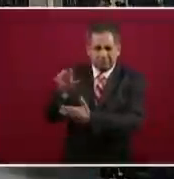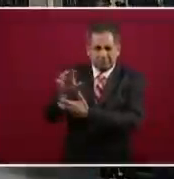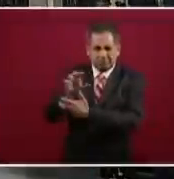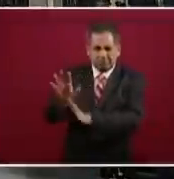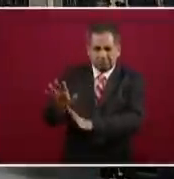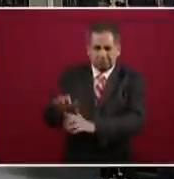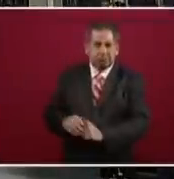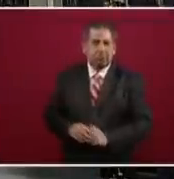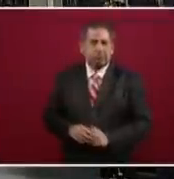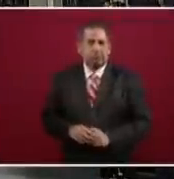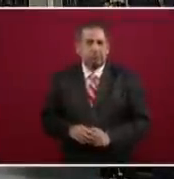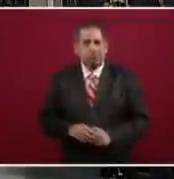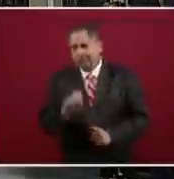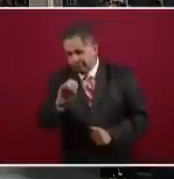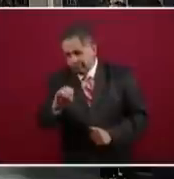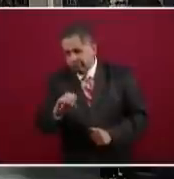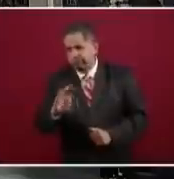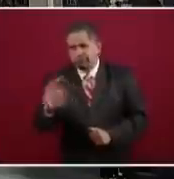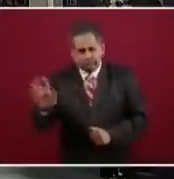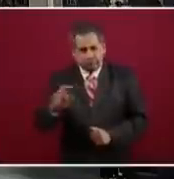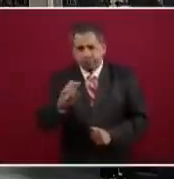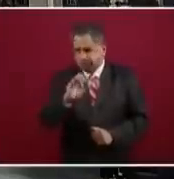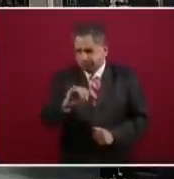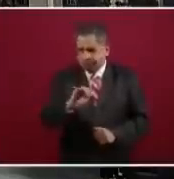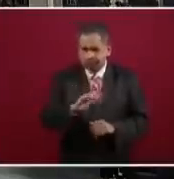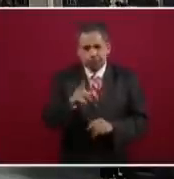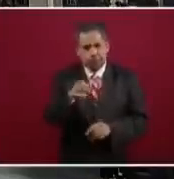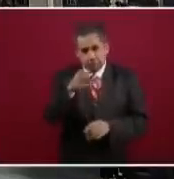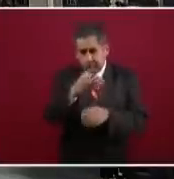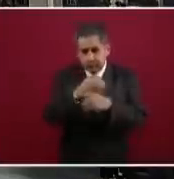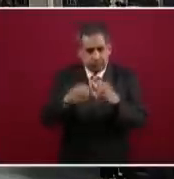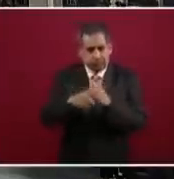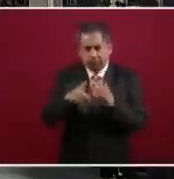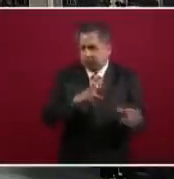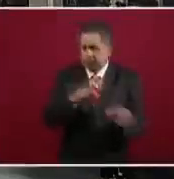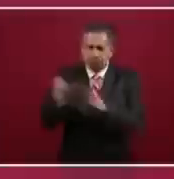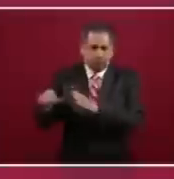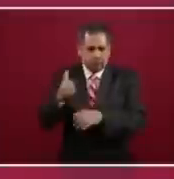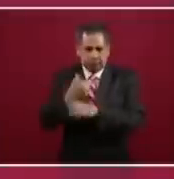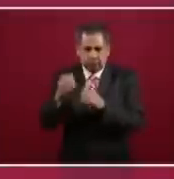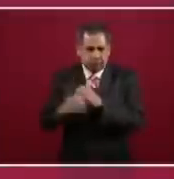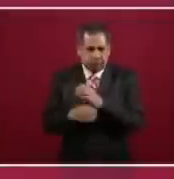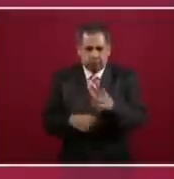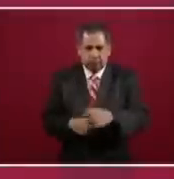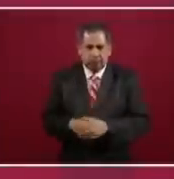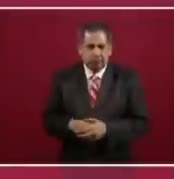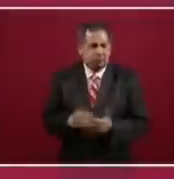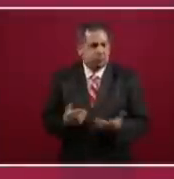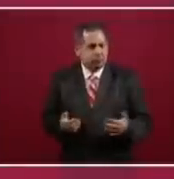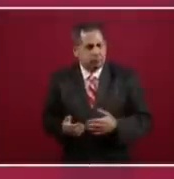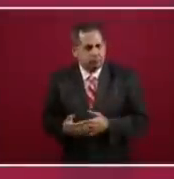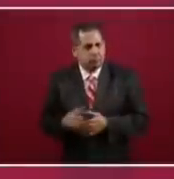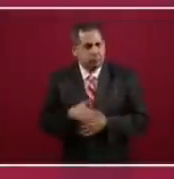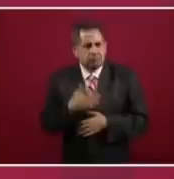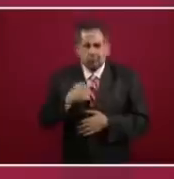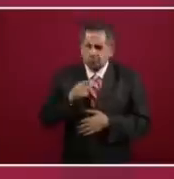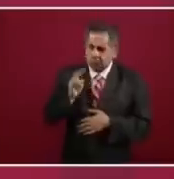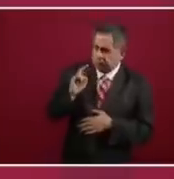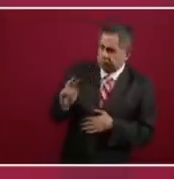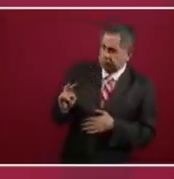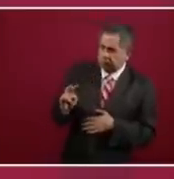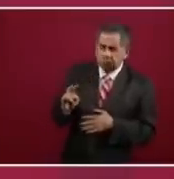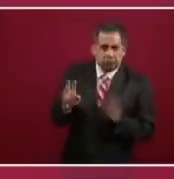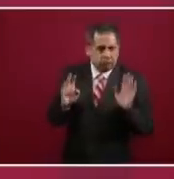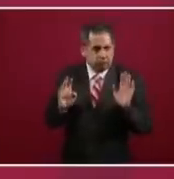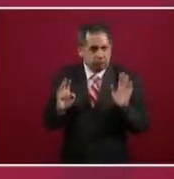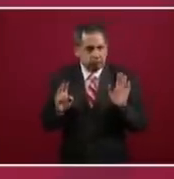ya este ese es otro asunto entonces porque no lo voy a ver en el